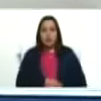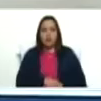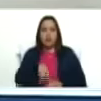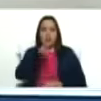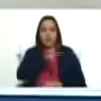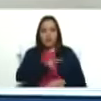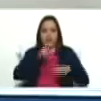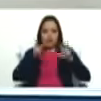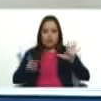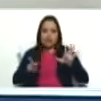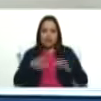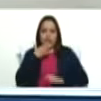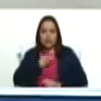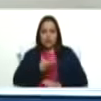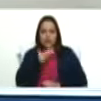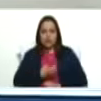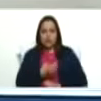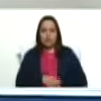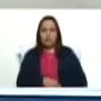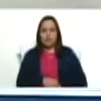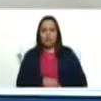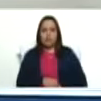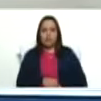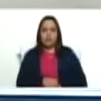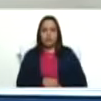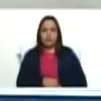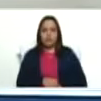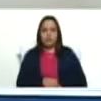27 de diciembre.